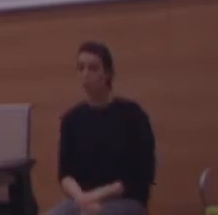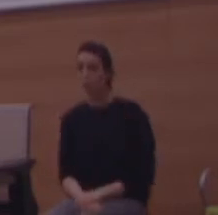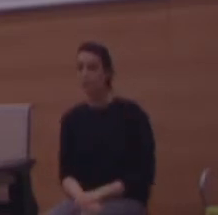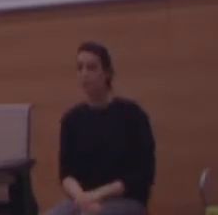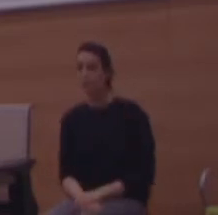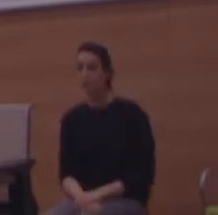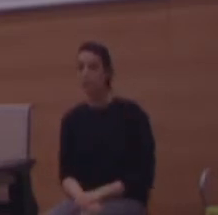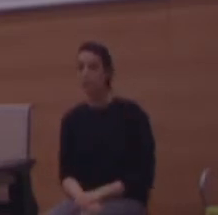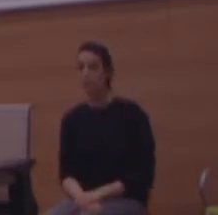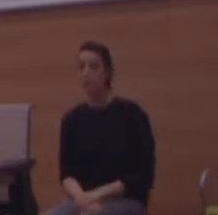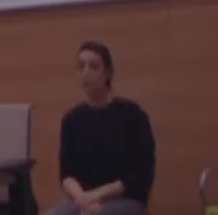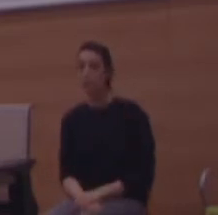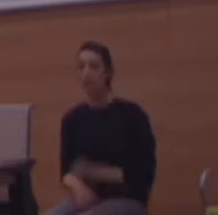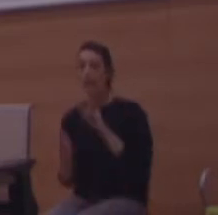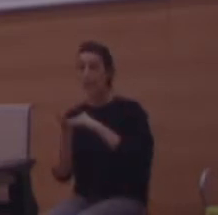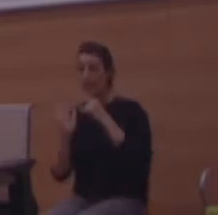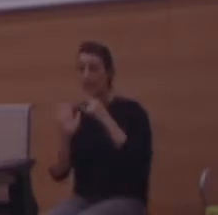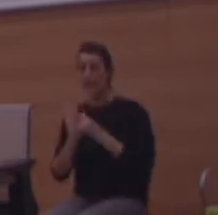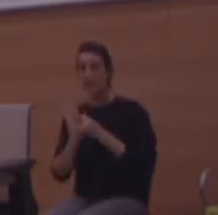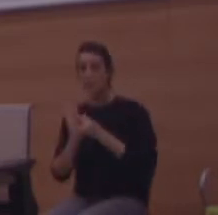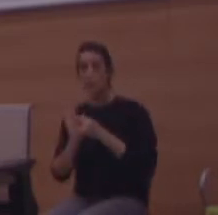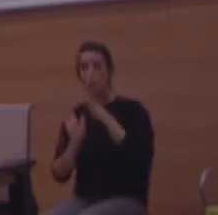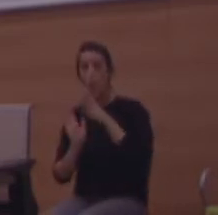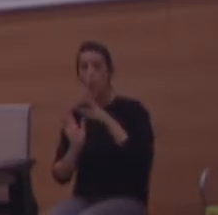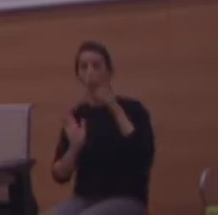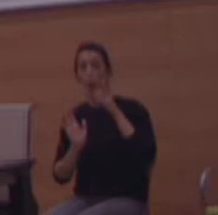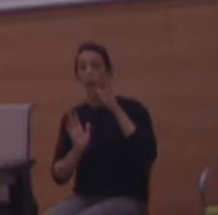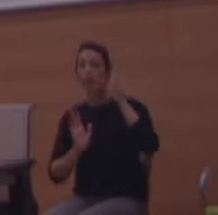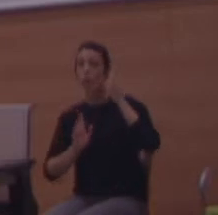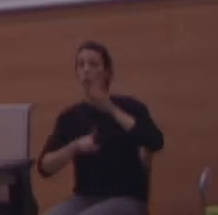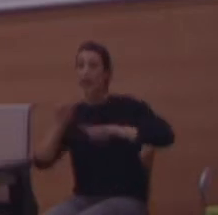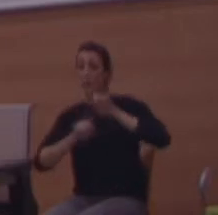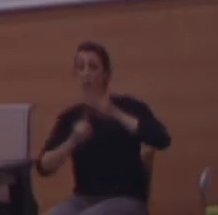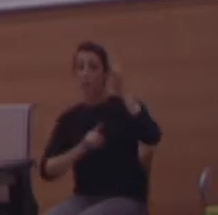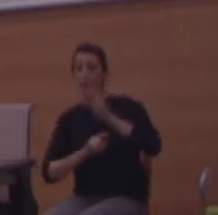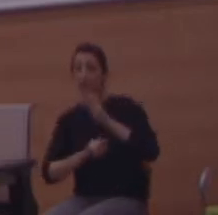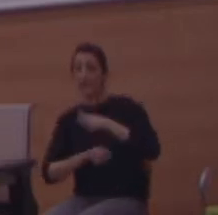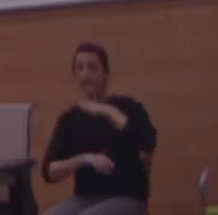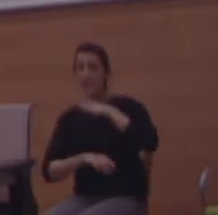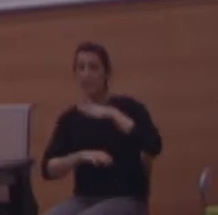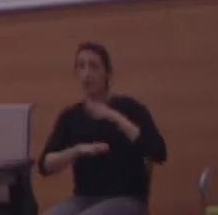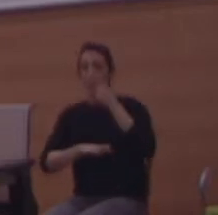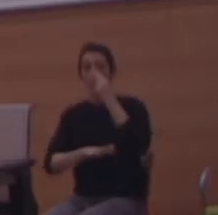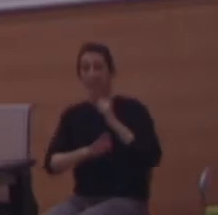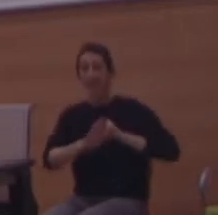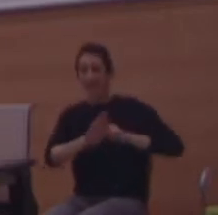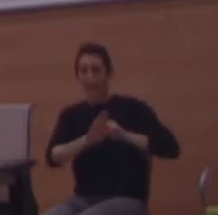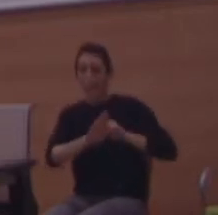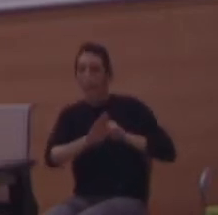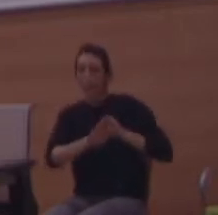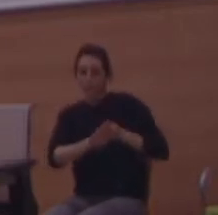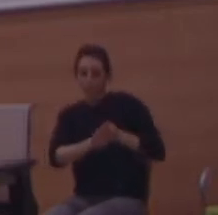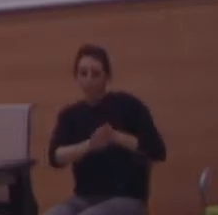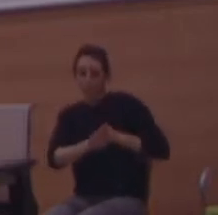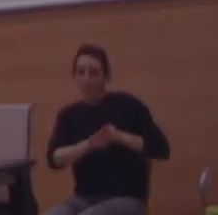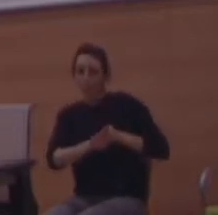El mecanismo por el que se producen estas queropatías, bueno, es un engrosamiento de la piel. Se producen por un